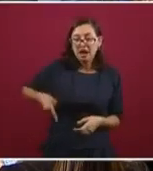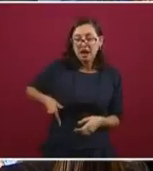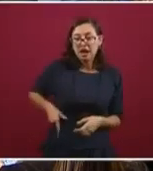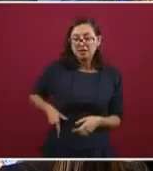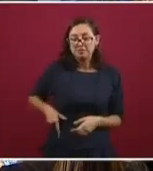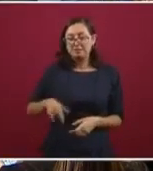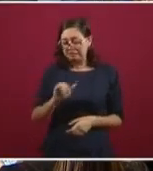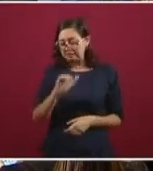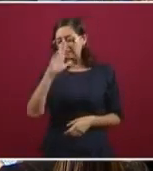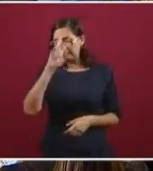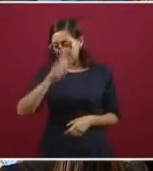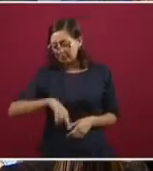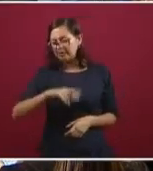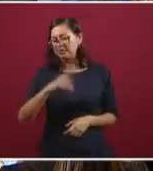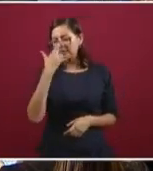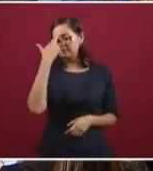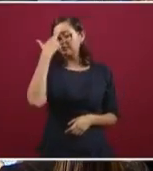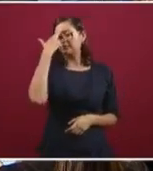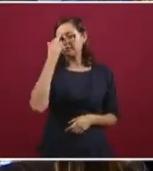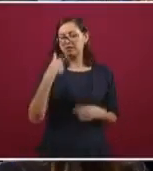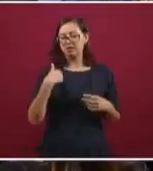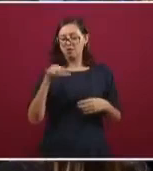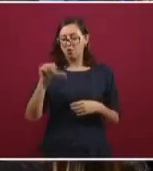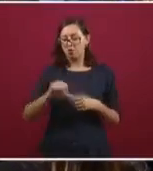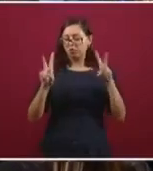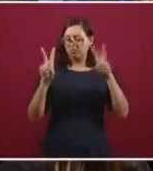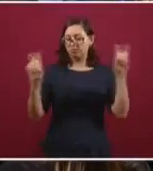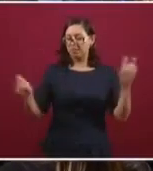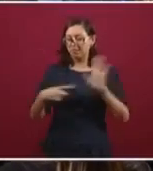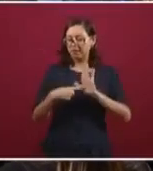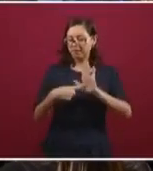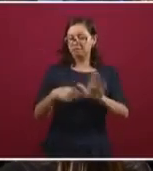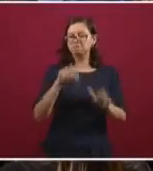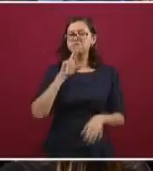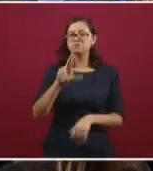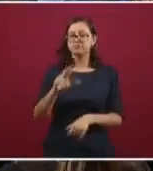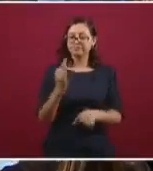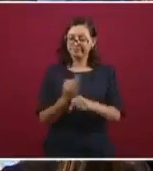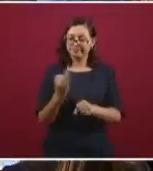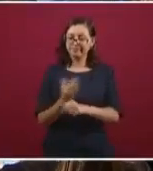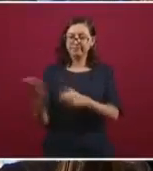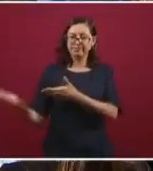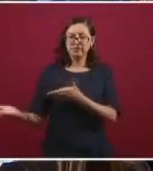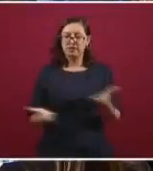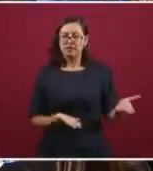quedado de tratar este tema de una vez.